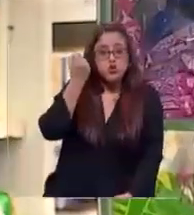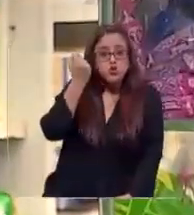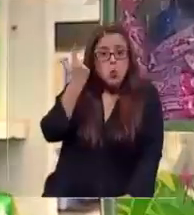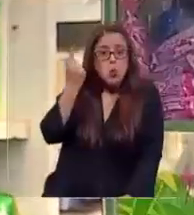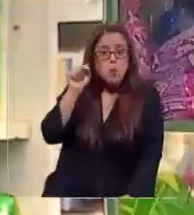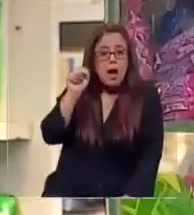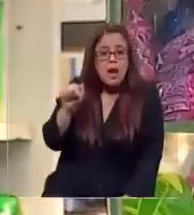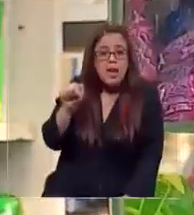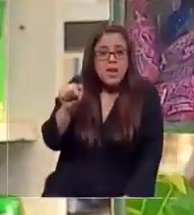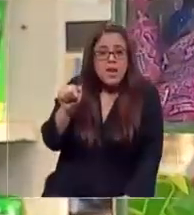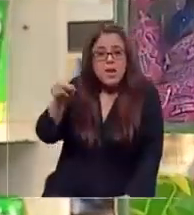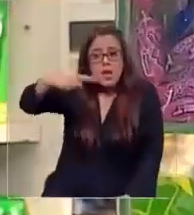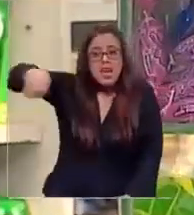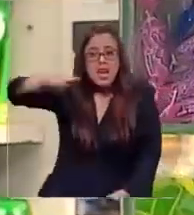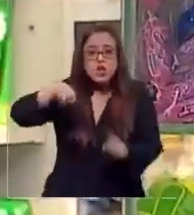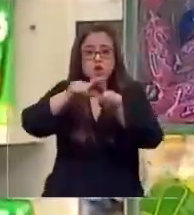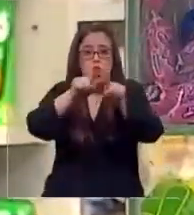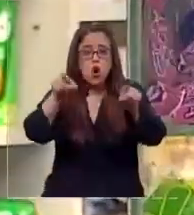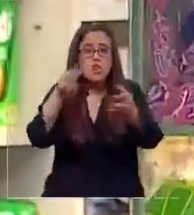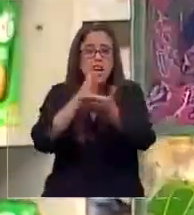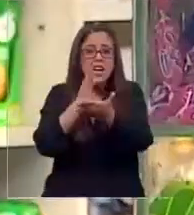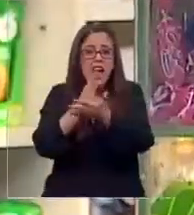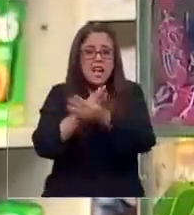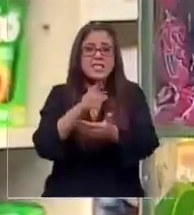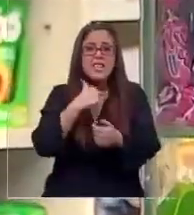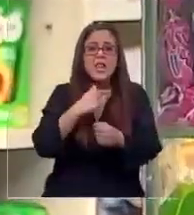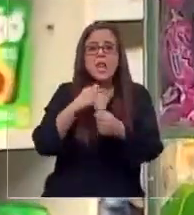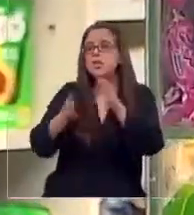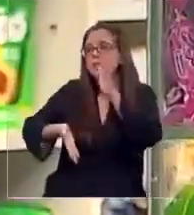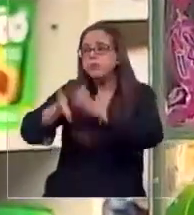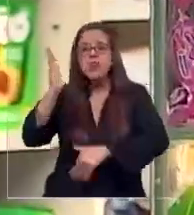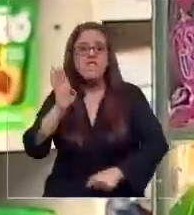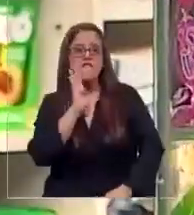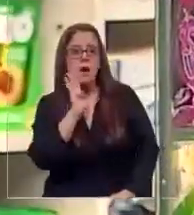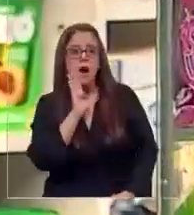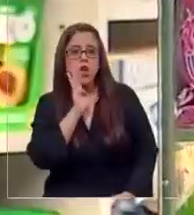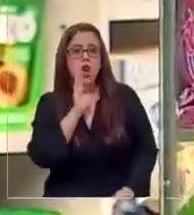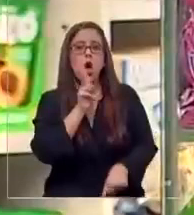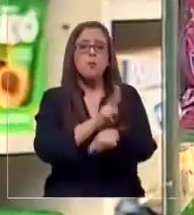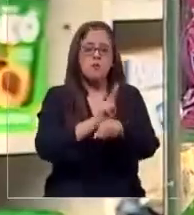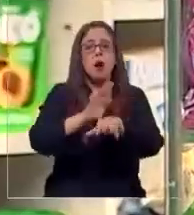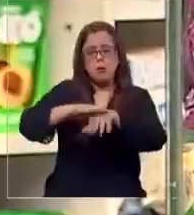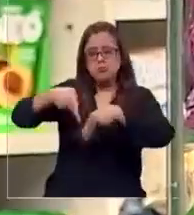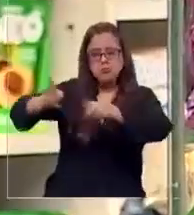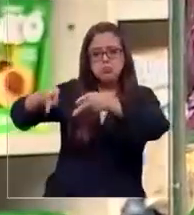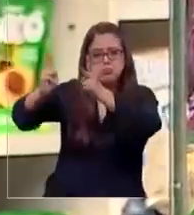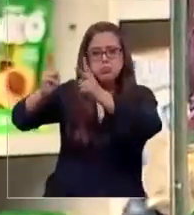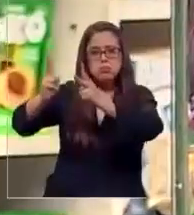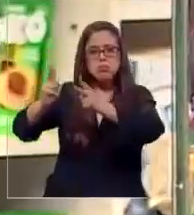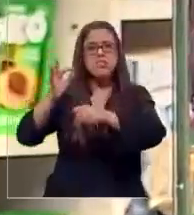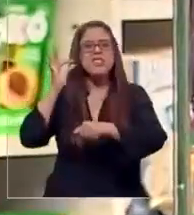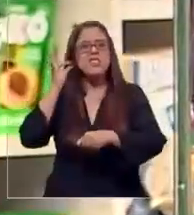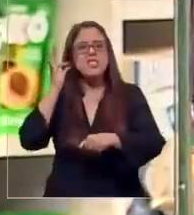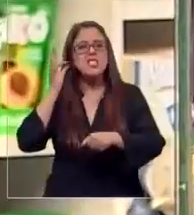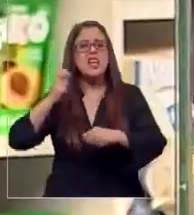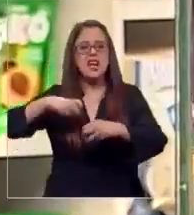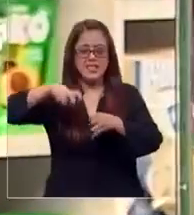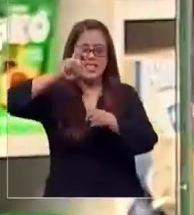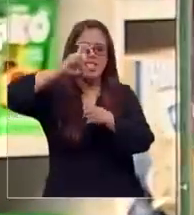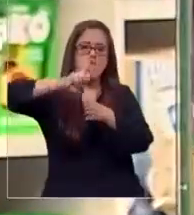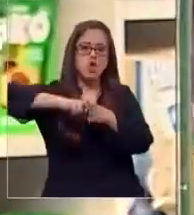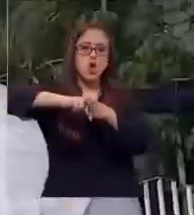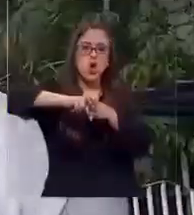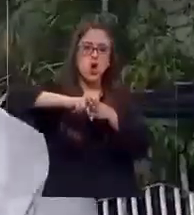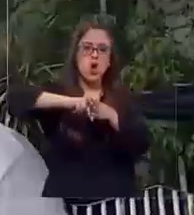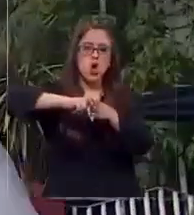ella estaba en clase, quiso ir al baño y la profesora le dio permiso y ella se sentó en la escala y